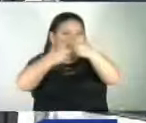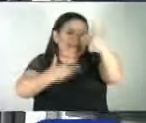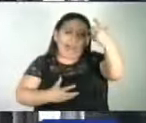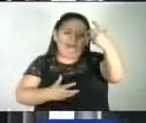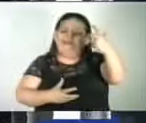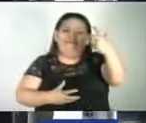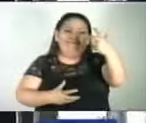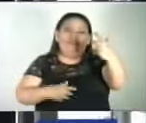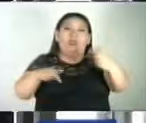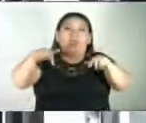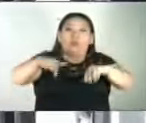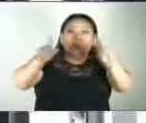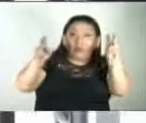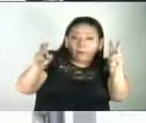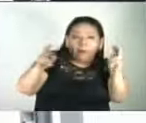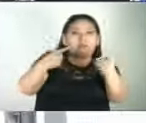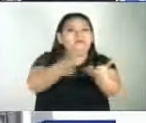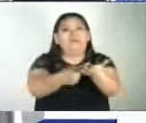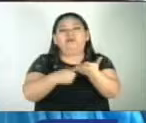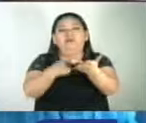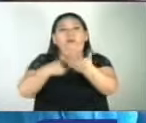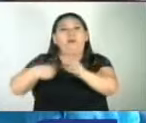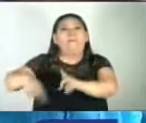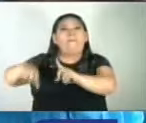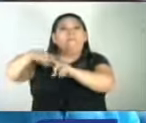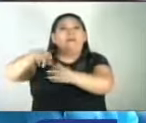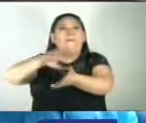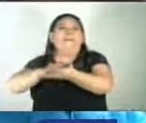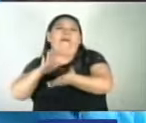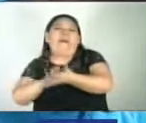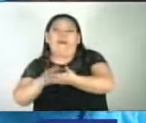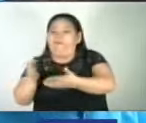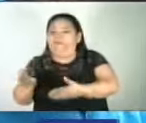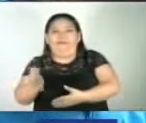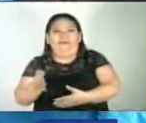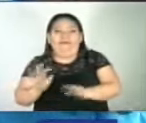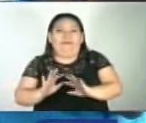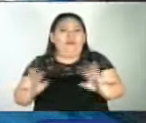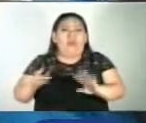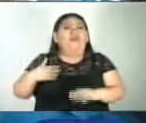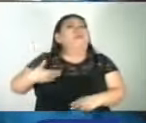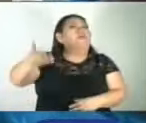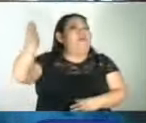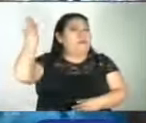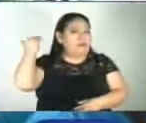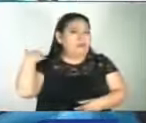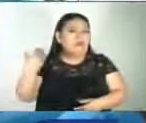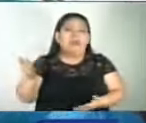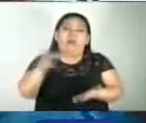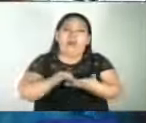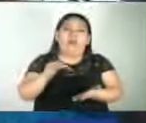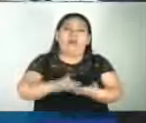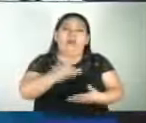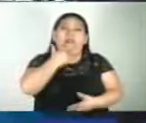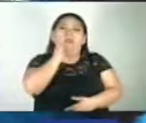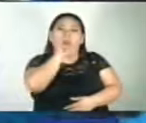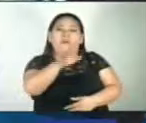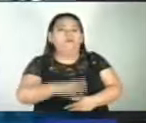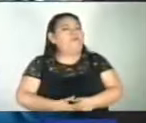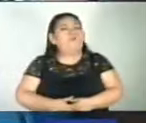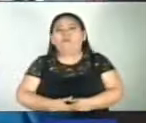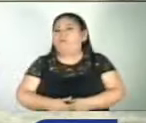está en discusión el hecho de un incremento en la tarifa, y eso lo hemos mencionado en diferentes ocasiones con los empresarios del transporte. No